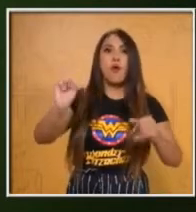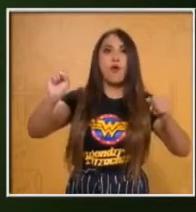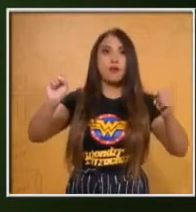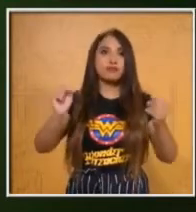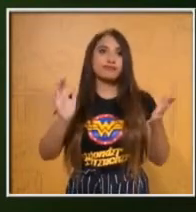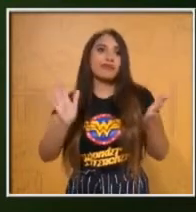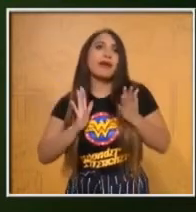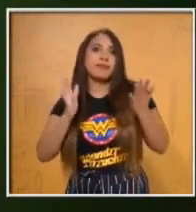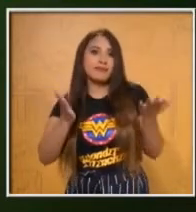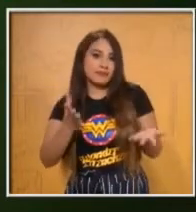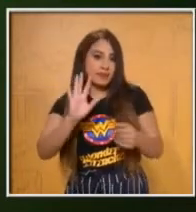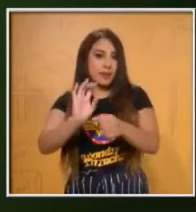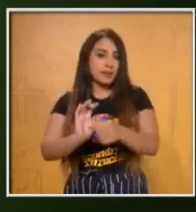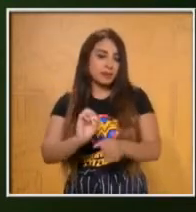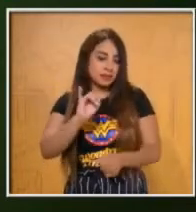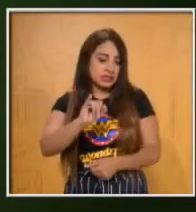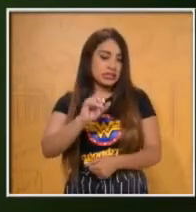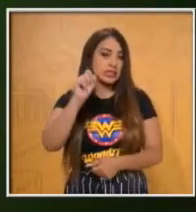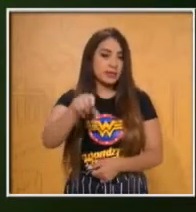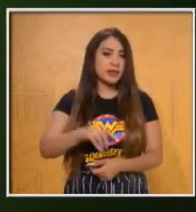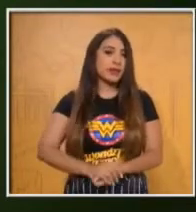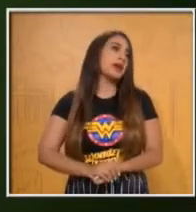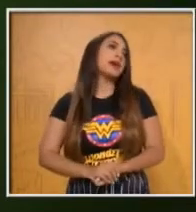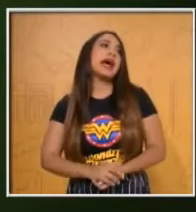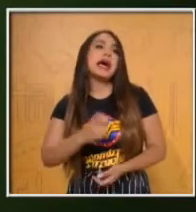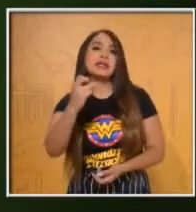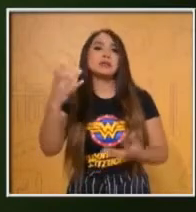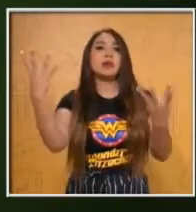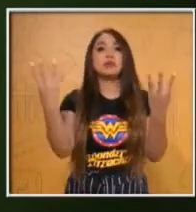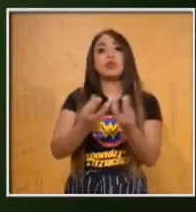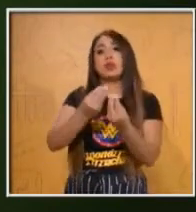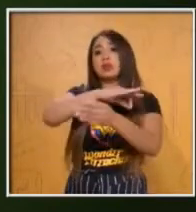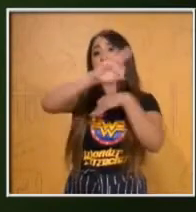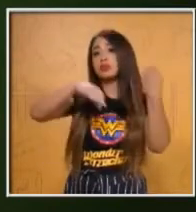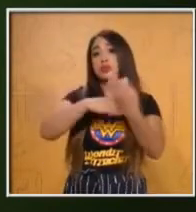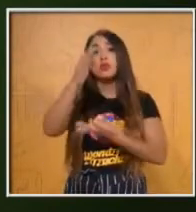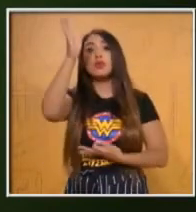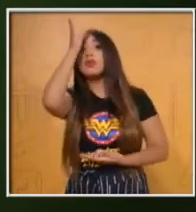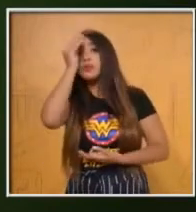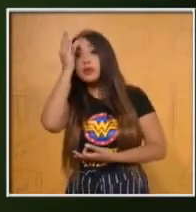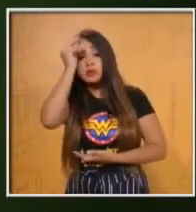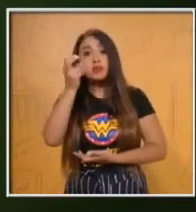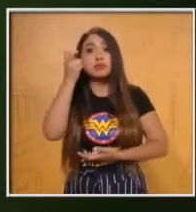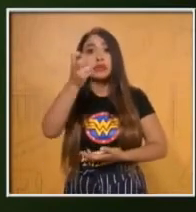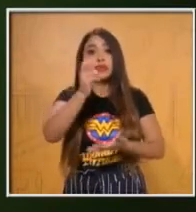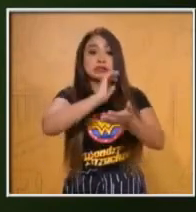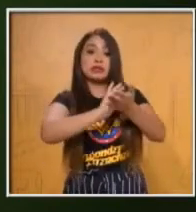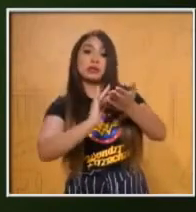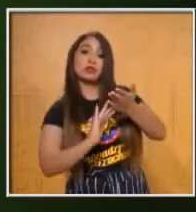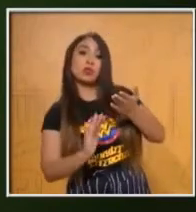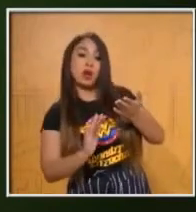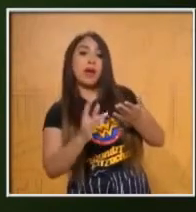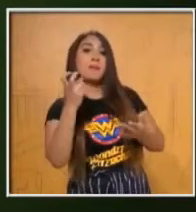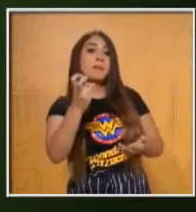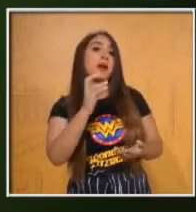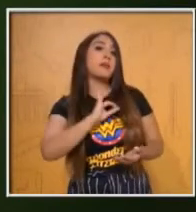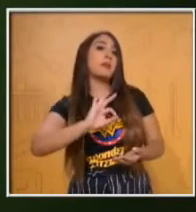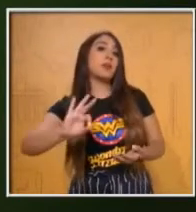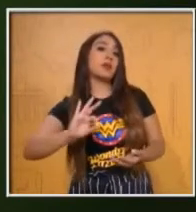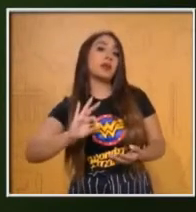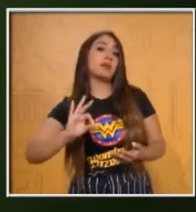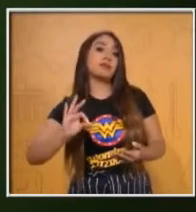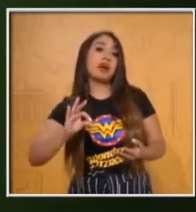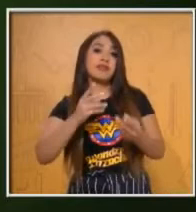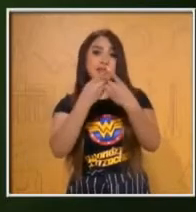practicamos un poquito. Bueno, ahora vamos a juntar todo lo que hemos aprendido en cuanto a la lectura y a la entonación para poder